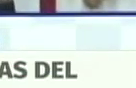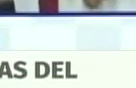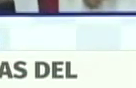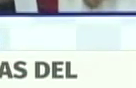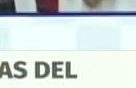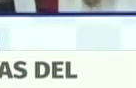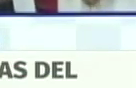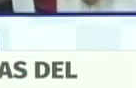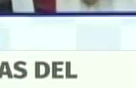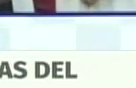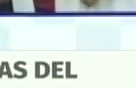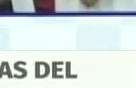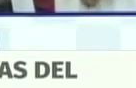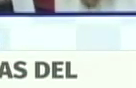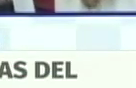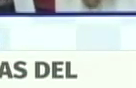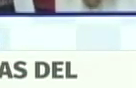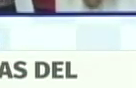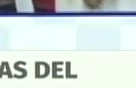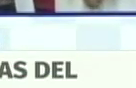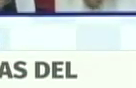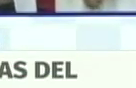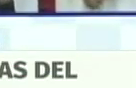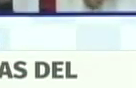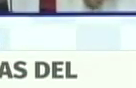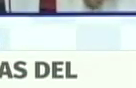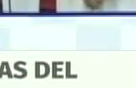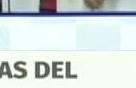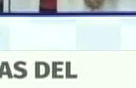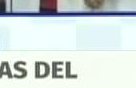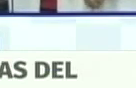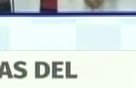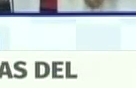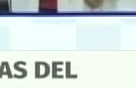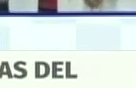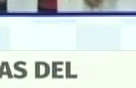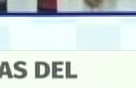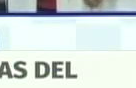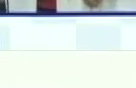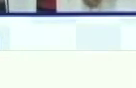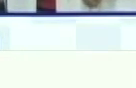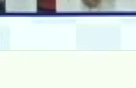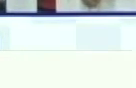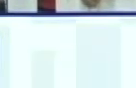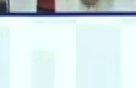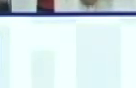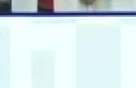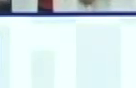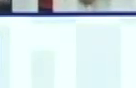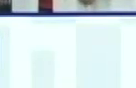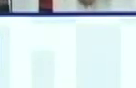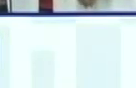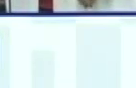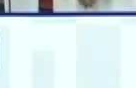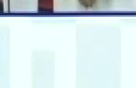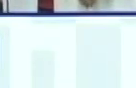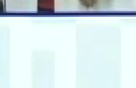febrero, Aragua potencia en salud. Y seguimos el camino del carnet de la patria.